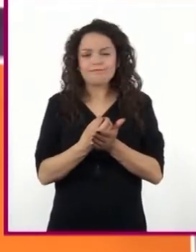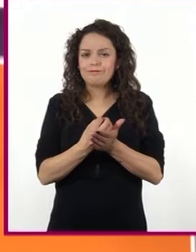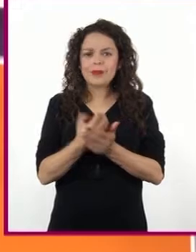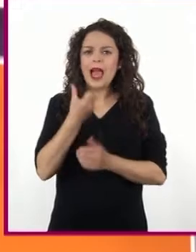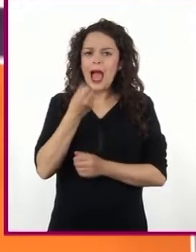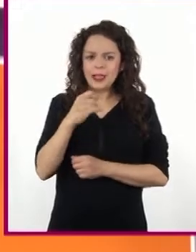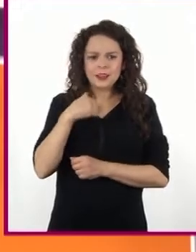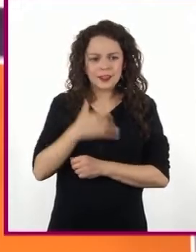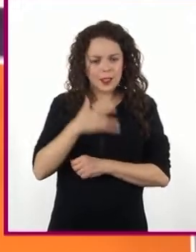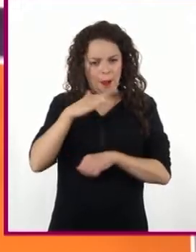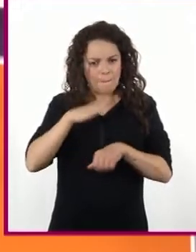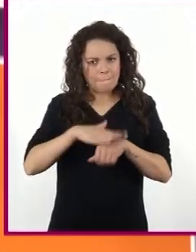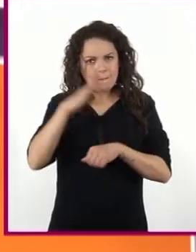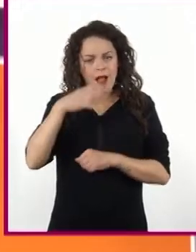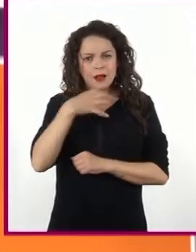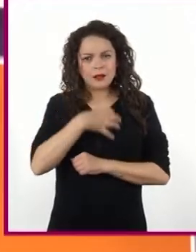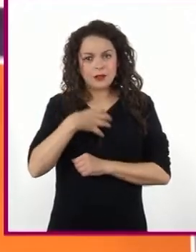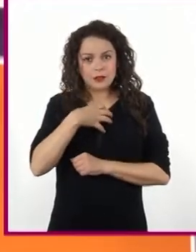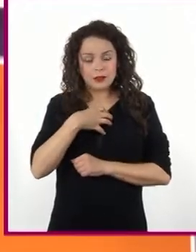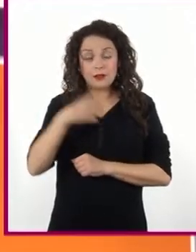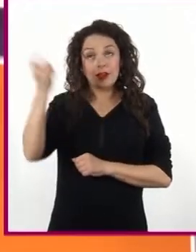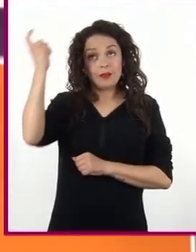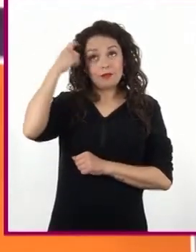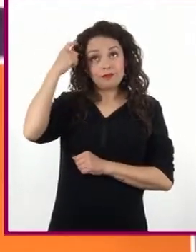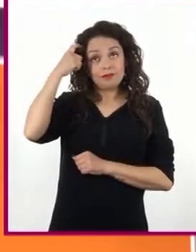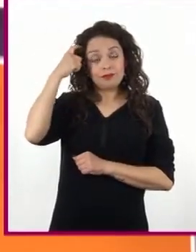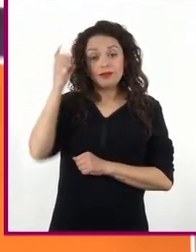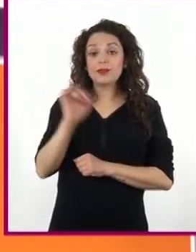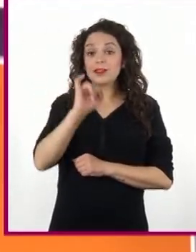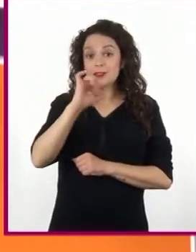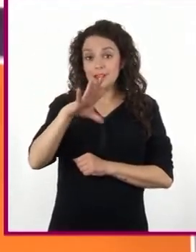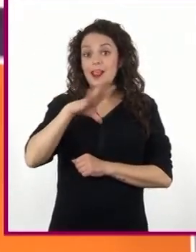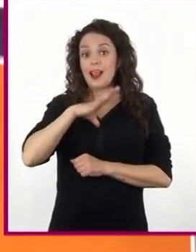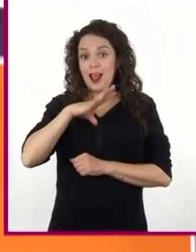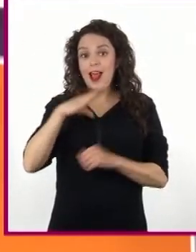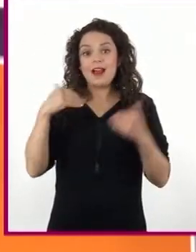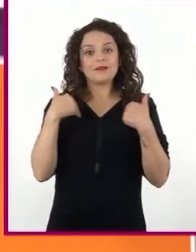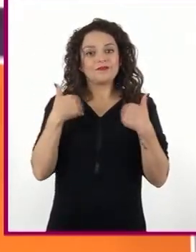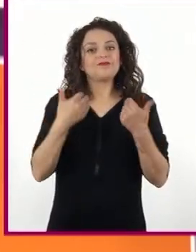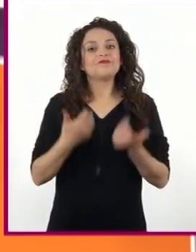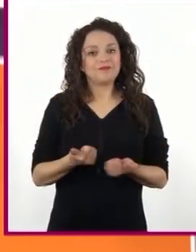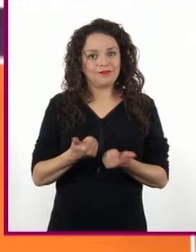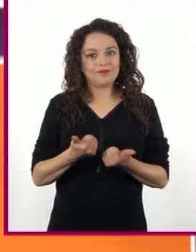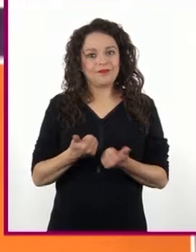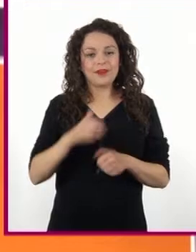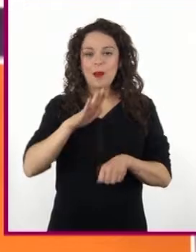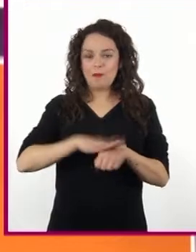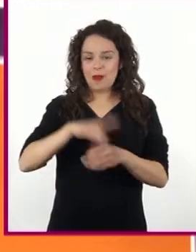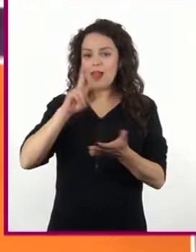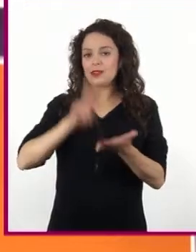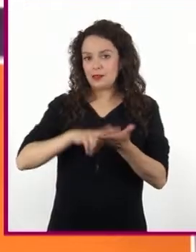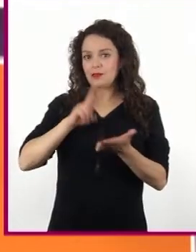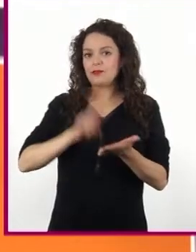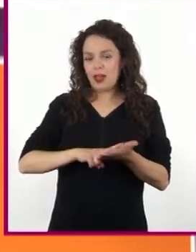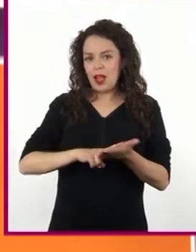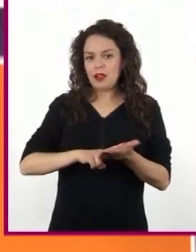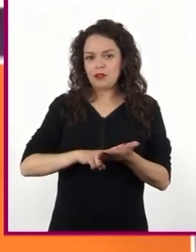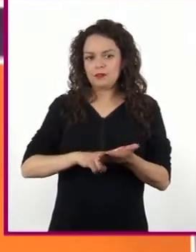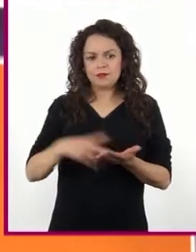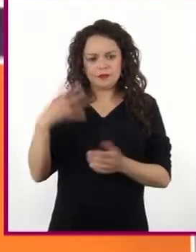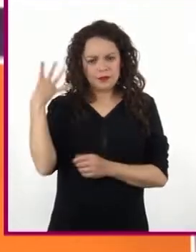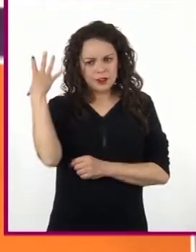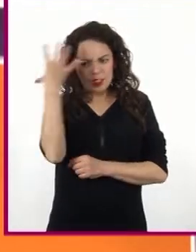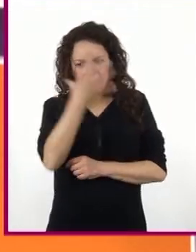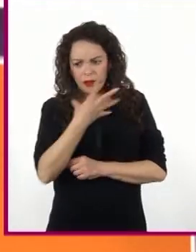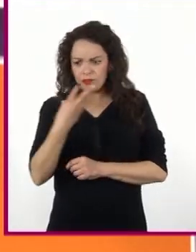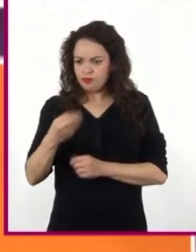contento poner riquezas en mi entendimiento que no mi entendimiento en las riquezas. Yo no estimo hermosura, que vencida es despojo